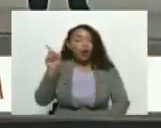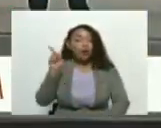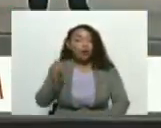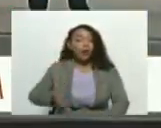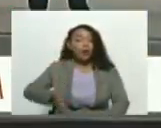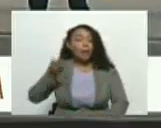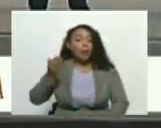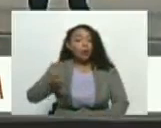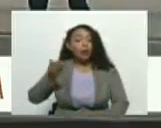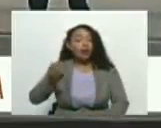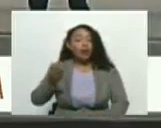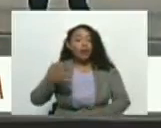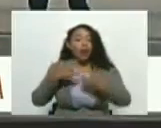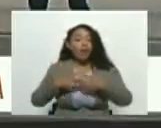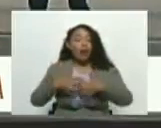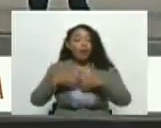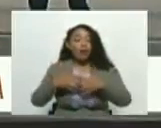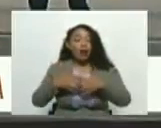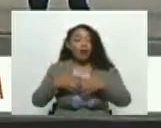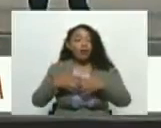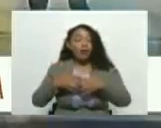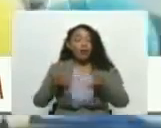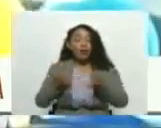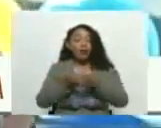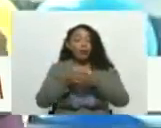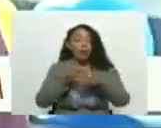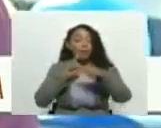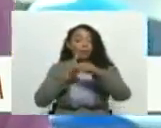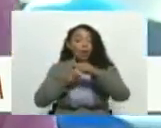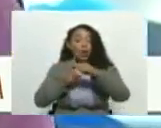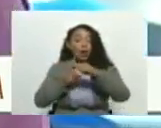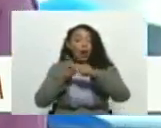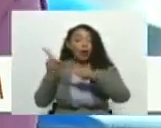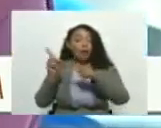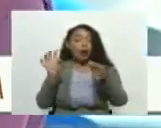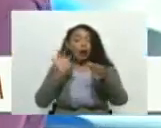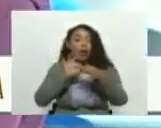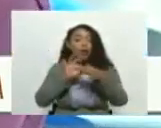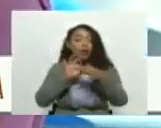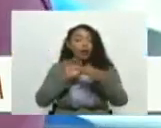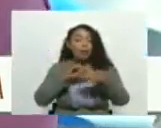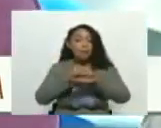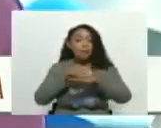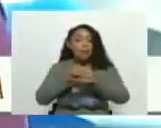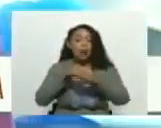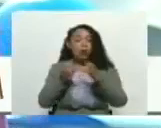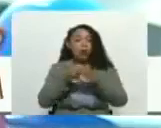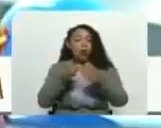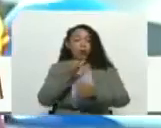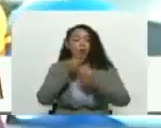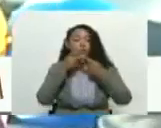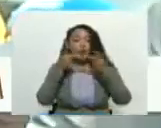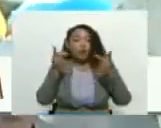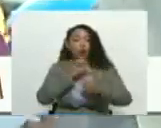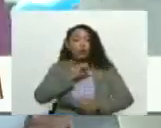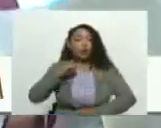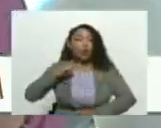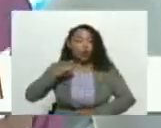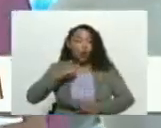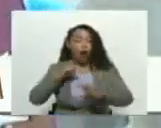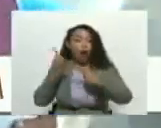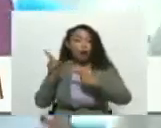importancia, esta fábrica de placas identificadoras es una alianza mixta entre el sector público y el sector privado. Ahí